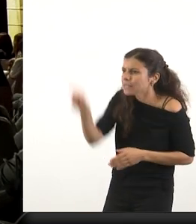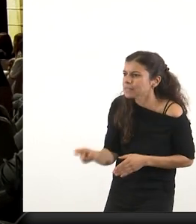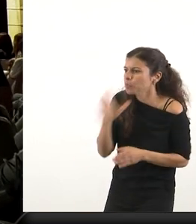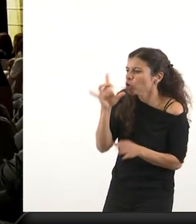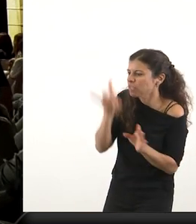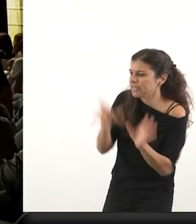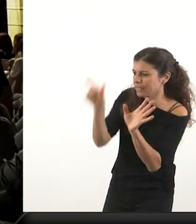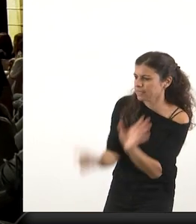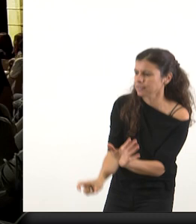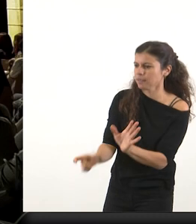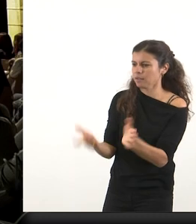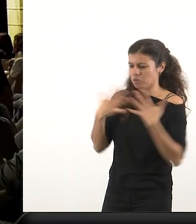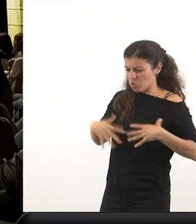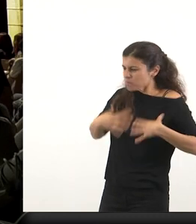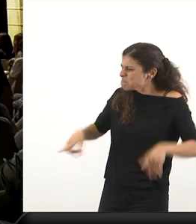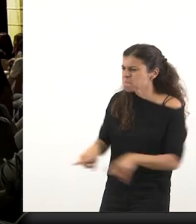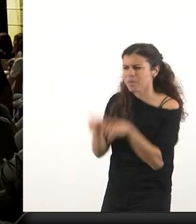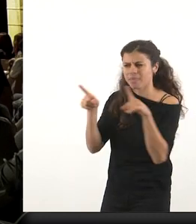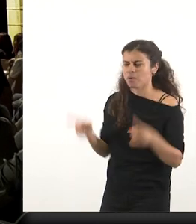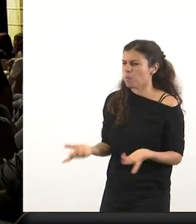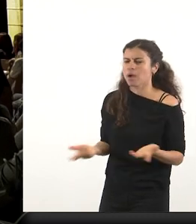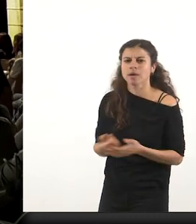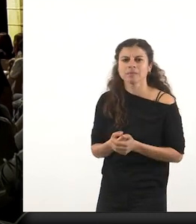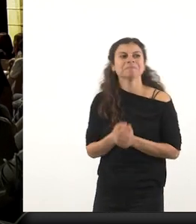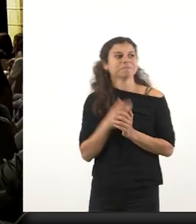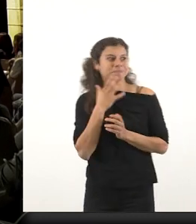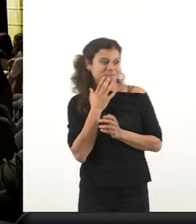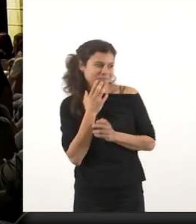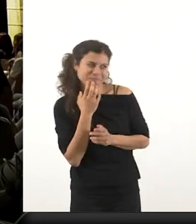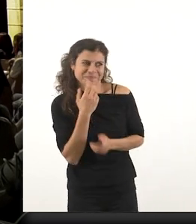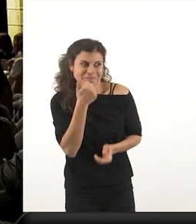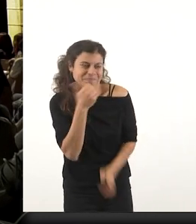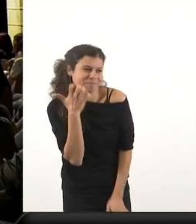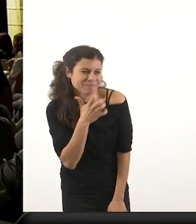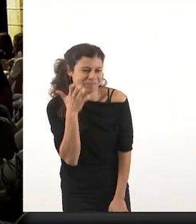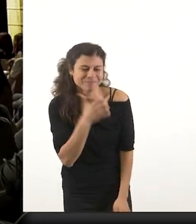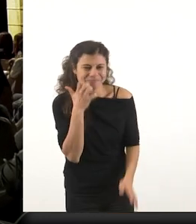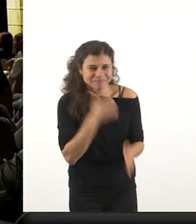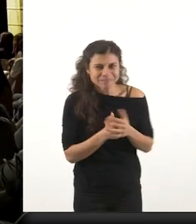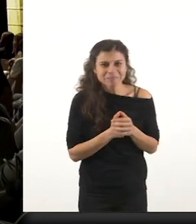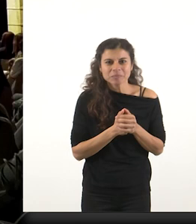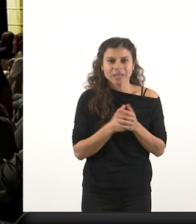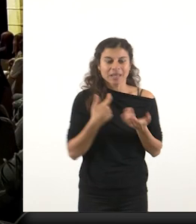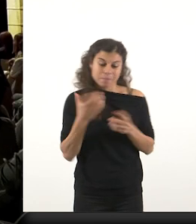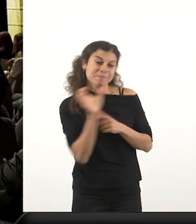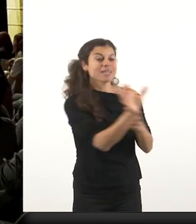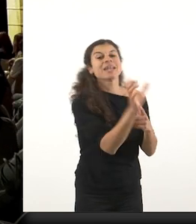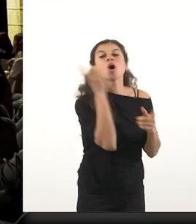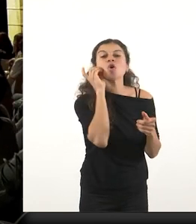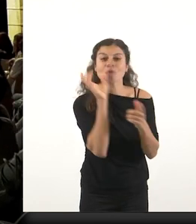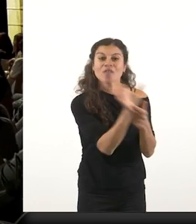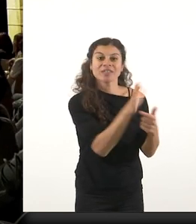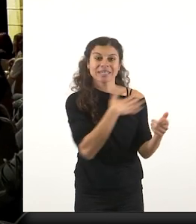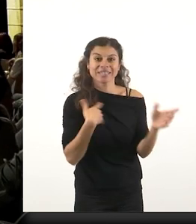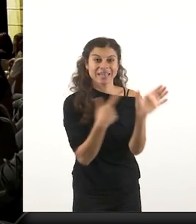quien eres, no por lo que te pones o dejas de poner. Qué tío más raro. Yo le enseñaba mi móvil, digo, toma, Lolo, hijo, mi